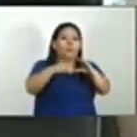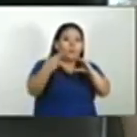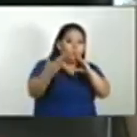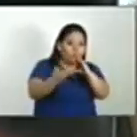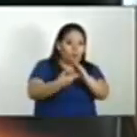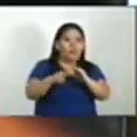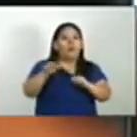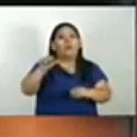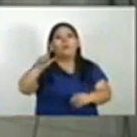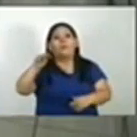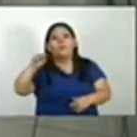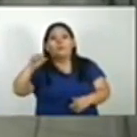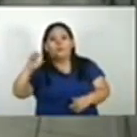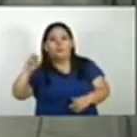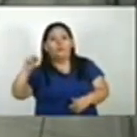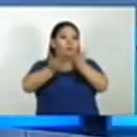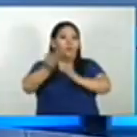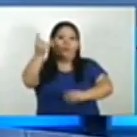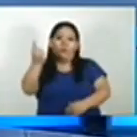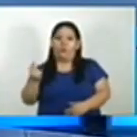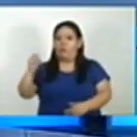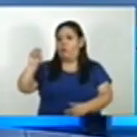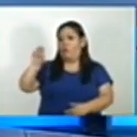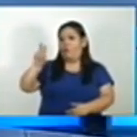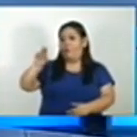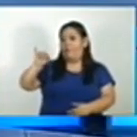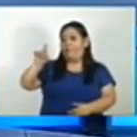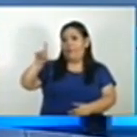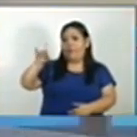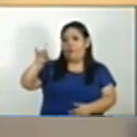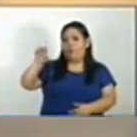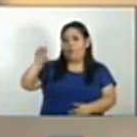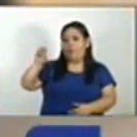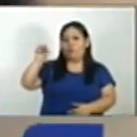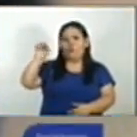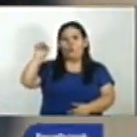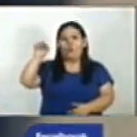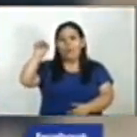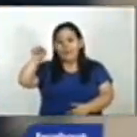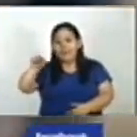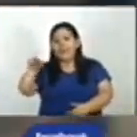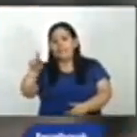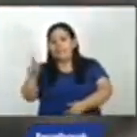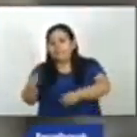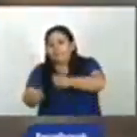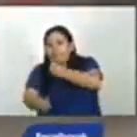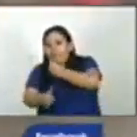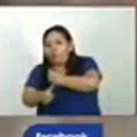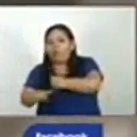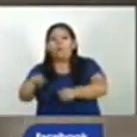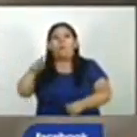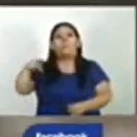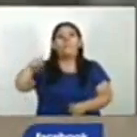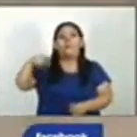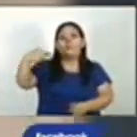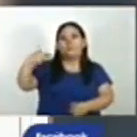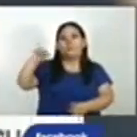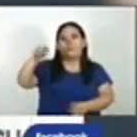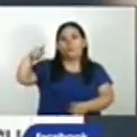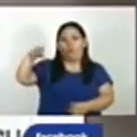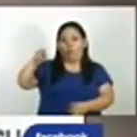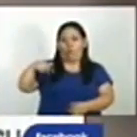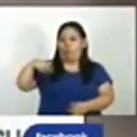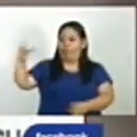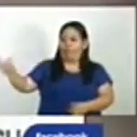como Almacenes Tropigás El Salvador. López, el ratón, hijo de Joaquín El Chapo Guzmán, fue extraditado hoy a los Estados